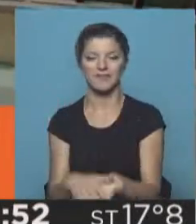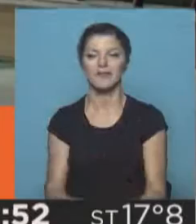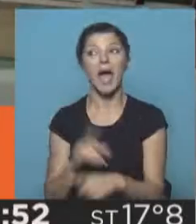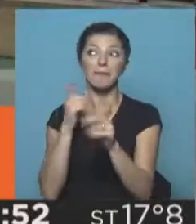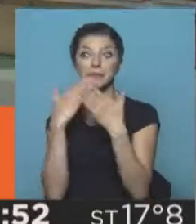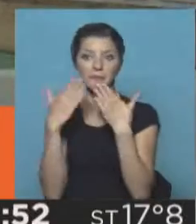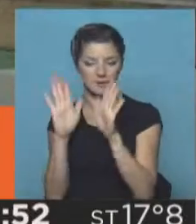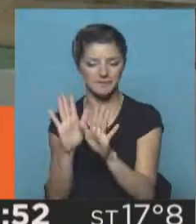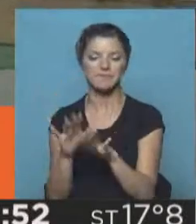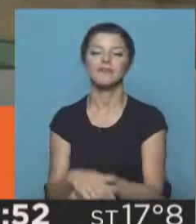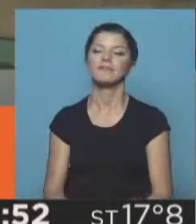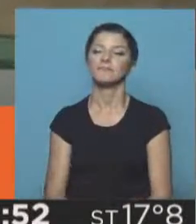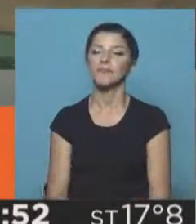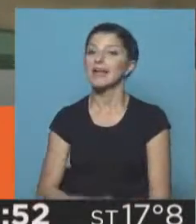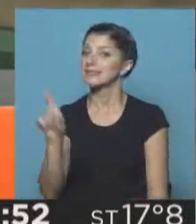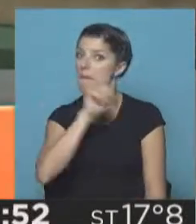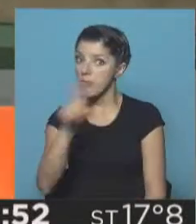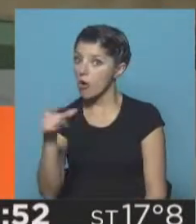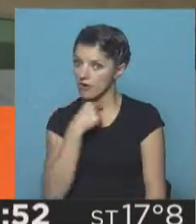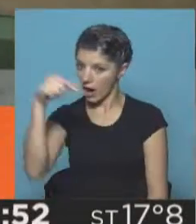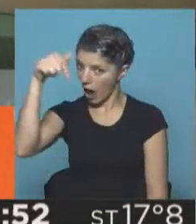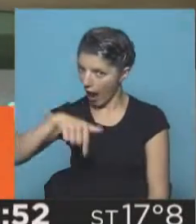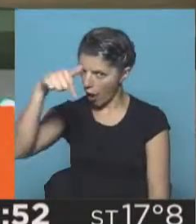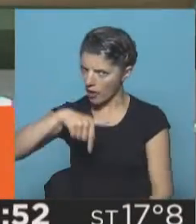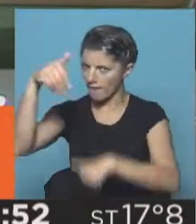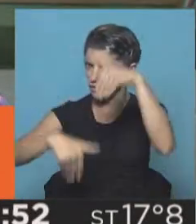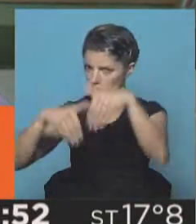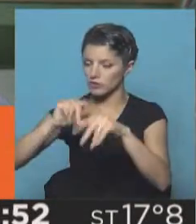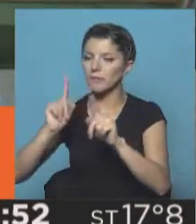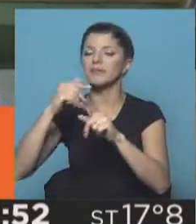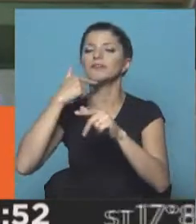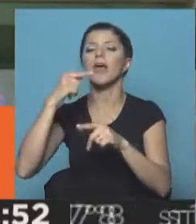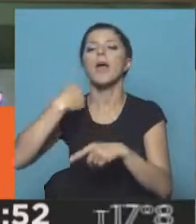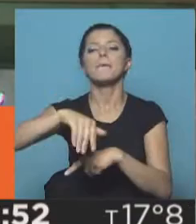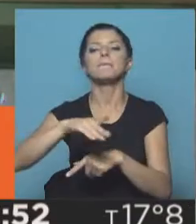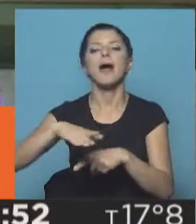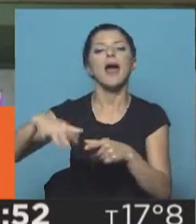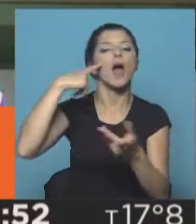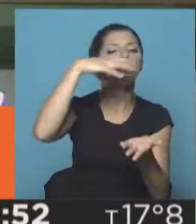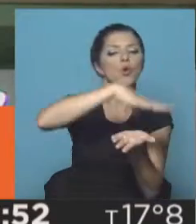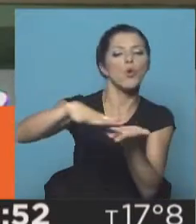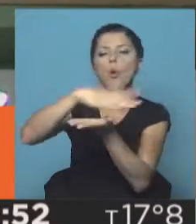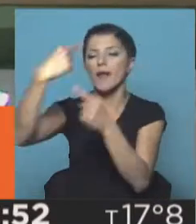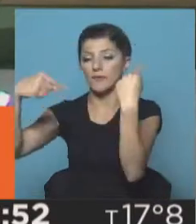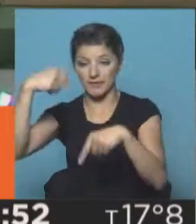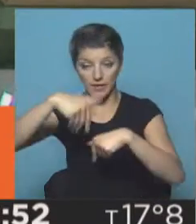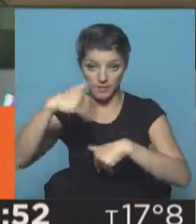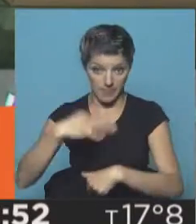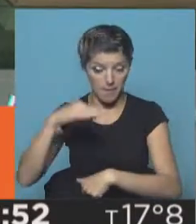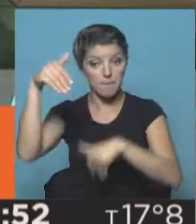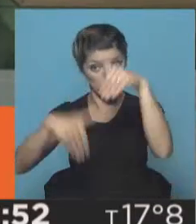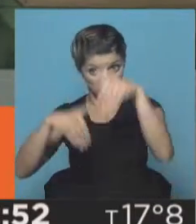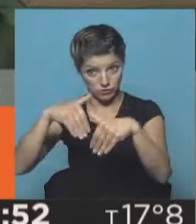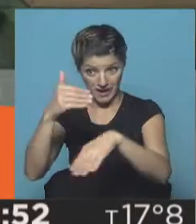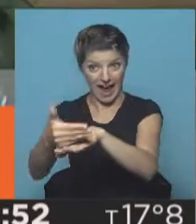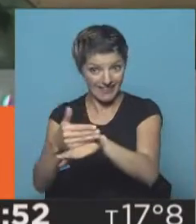Bueno, tampoco va a haber elecciones este año, incluso se habla de posponer las elecciones regionales que tienen que darse en Venezuela antes de